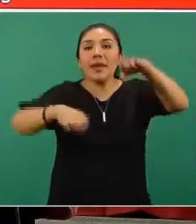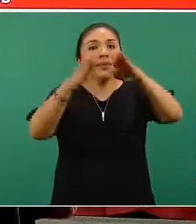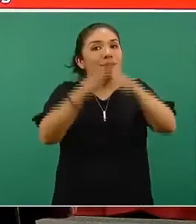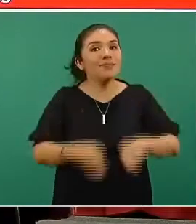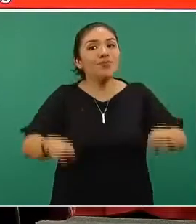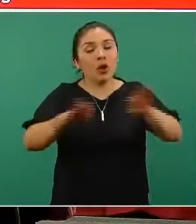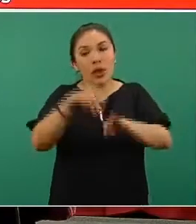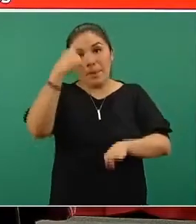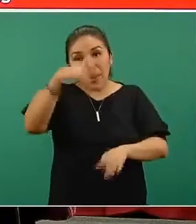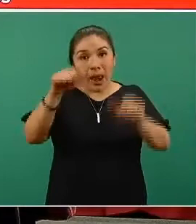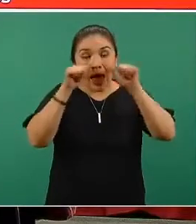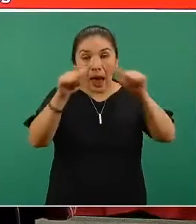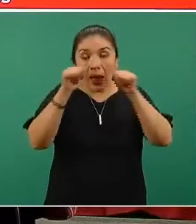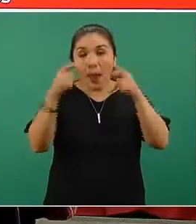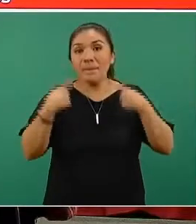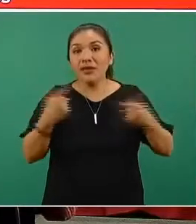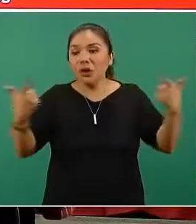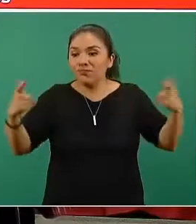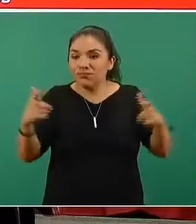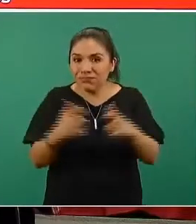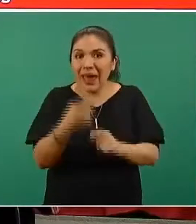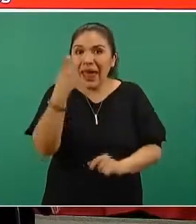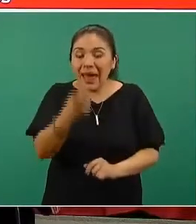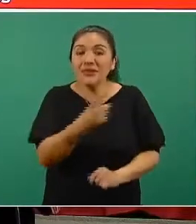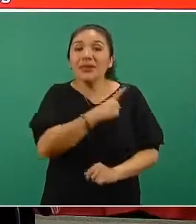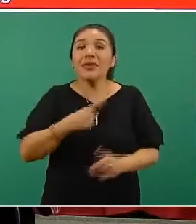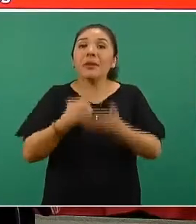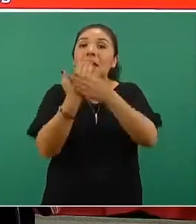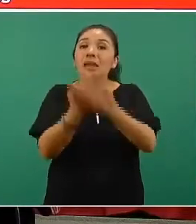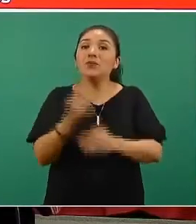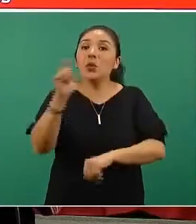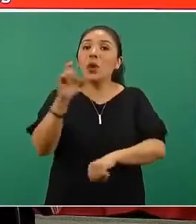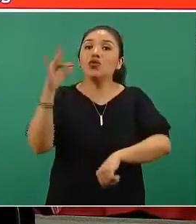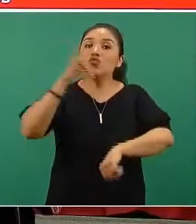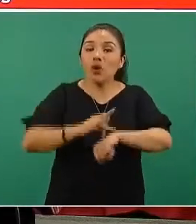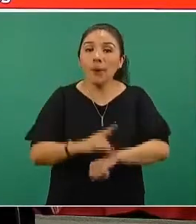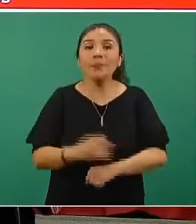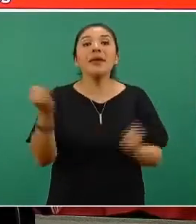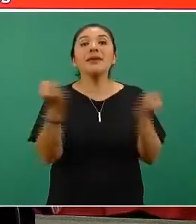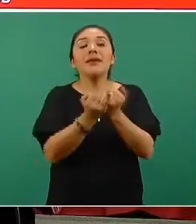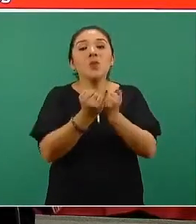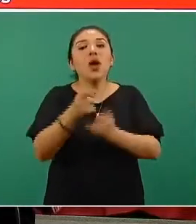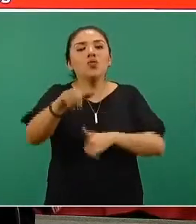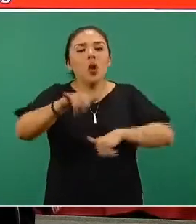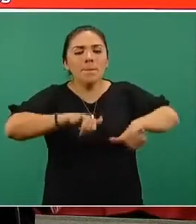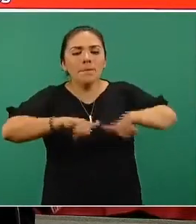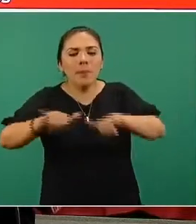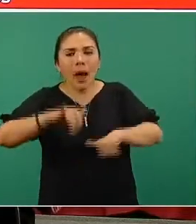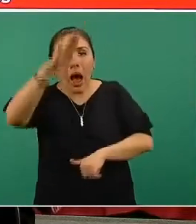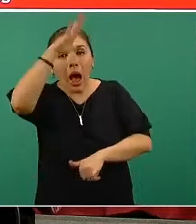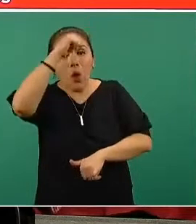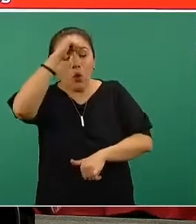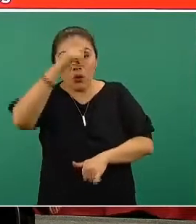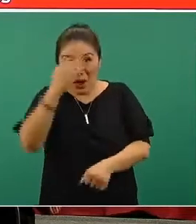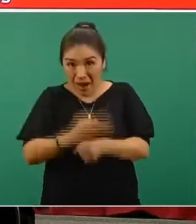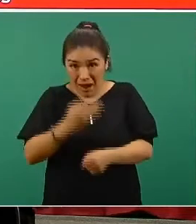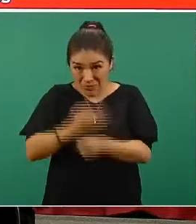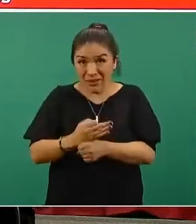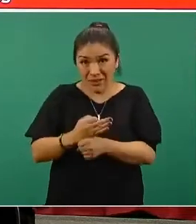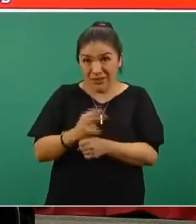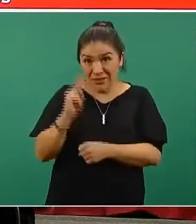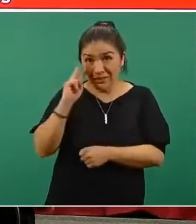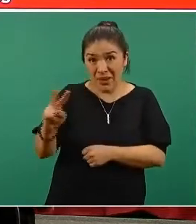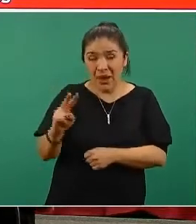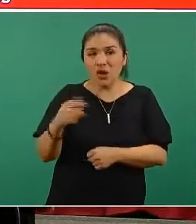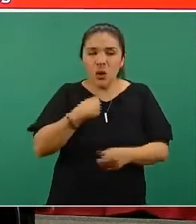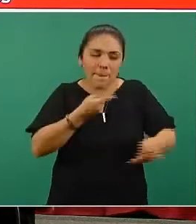para impactar en mortalidad y tenemos que esperar este turno, pero también esperar el turno de manera geográfica. Estamos ahora